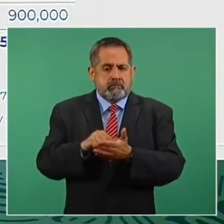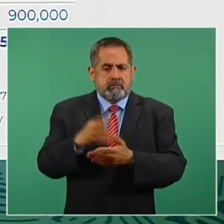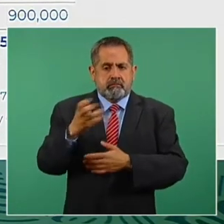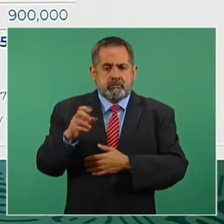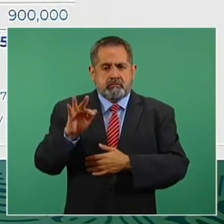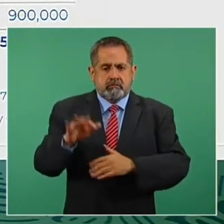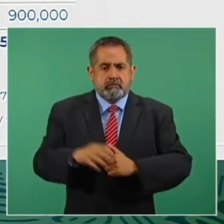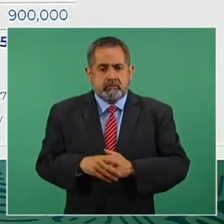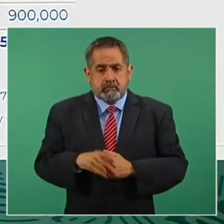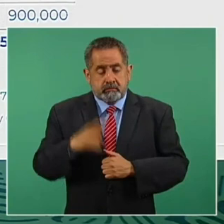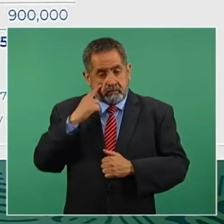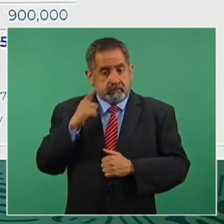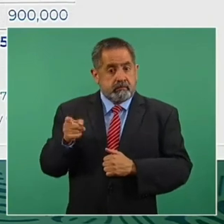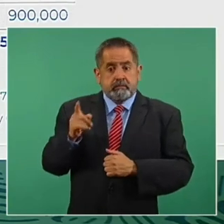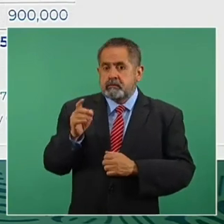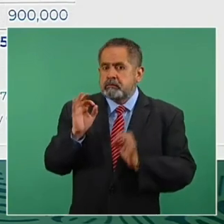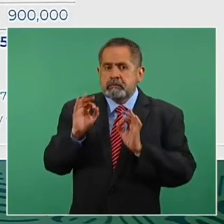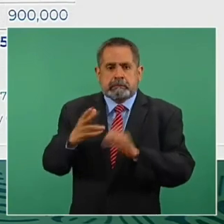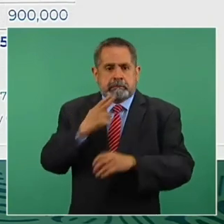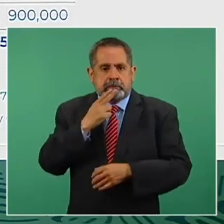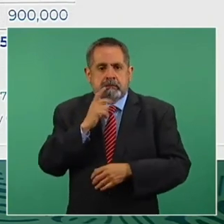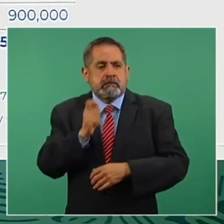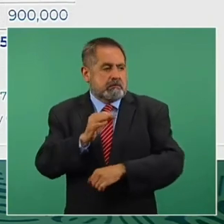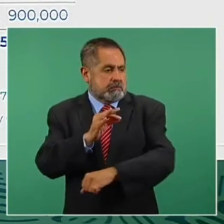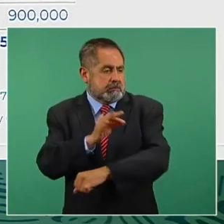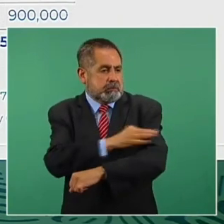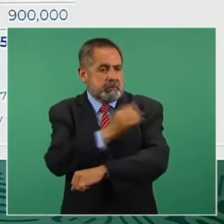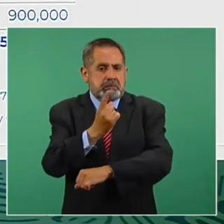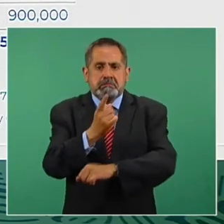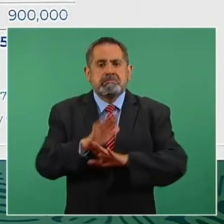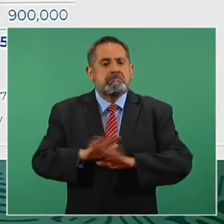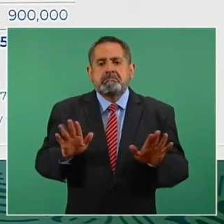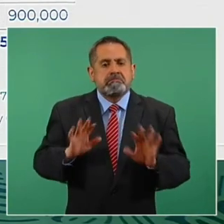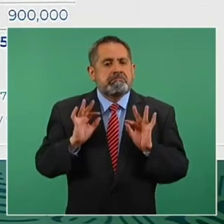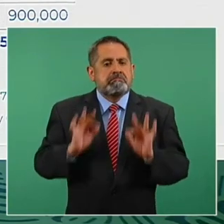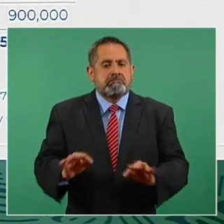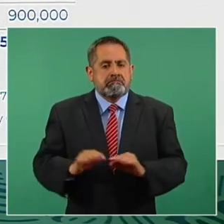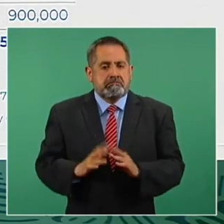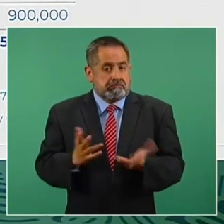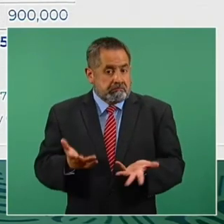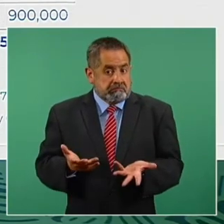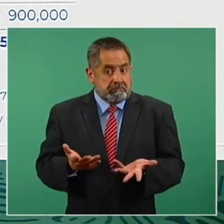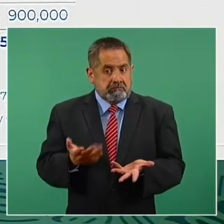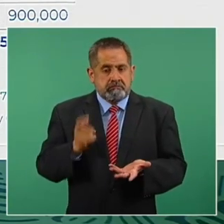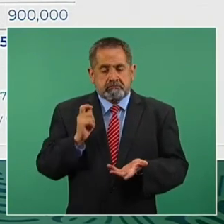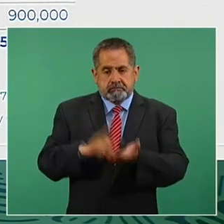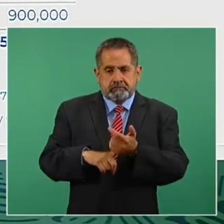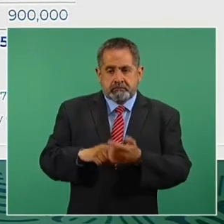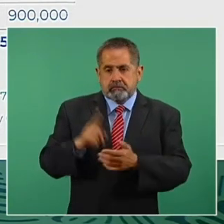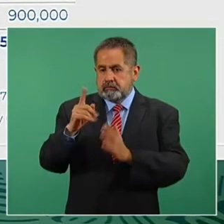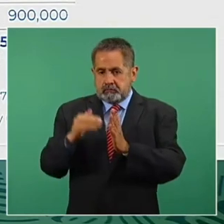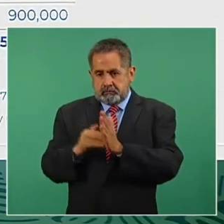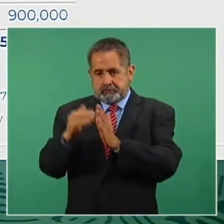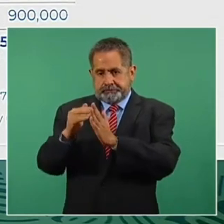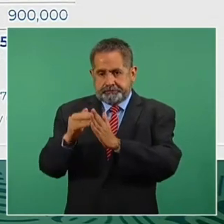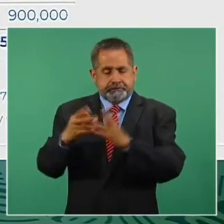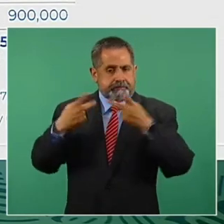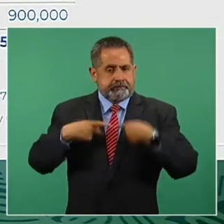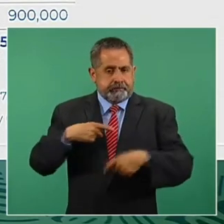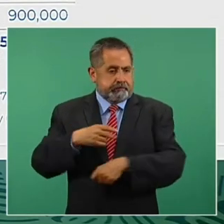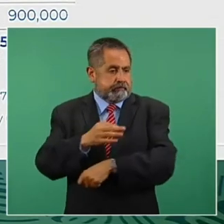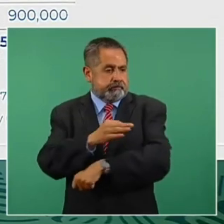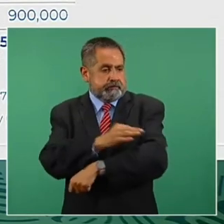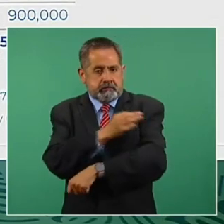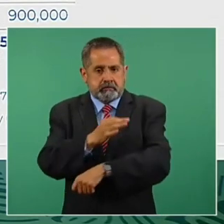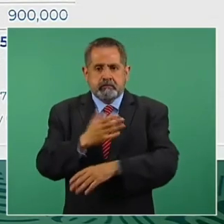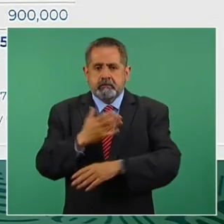1.005.470. Esta tiene una gran ventaja, que es una sola dosis, no son 2. Entonces, cuando se ponga el 1.000.000, pues ya